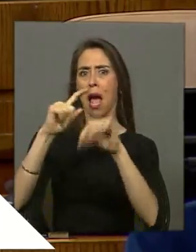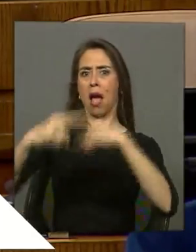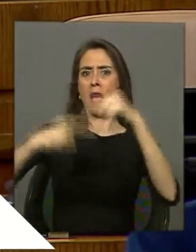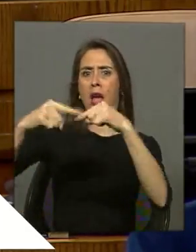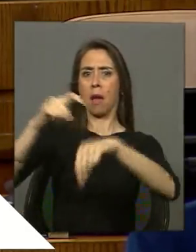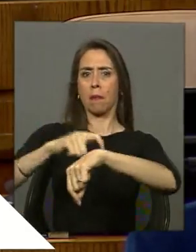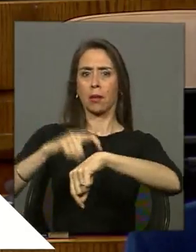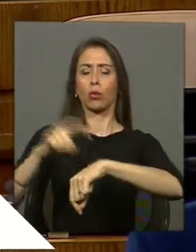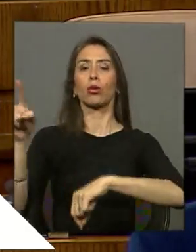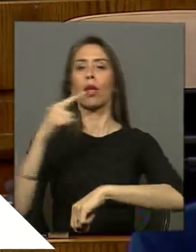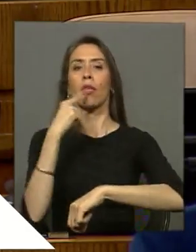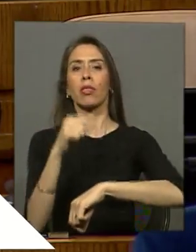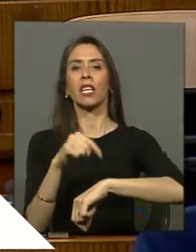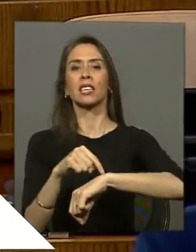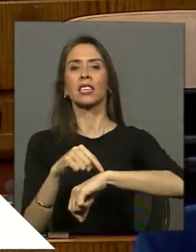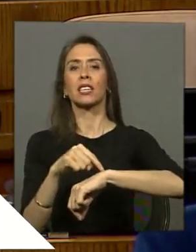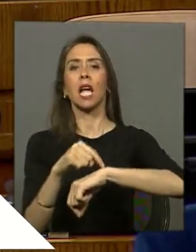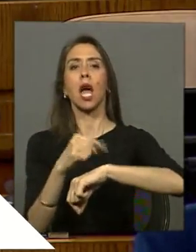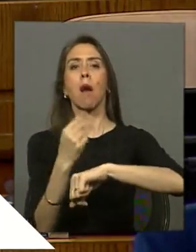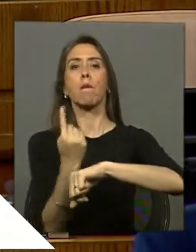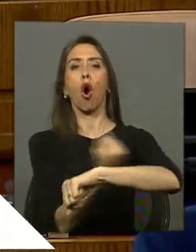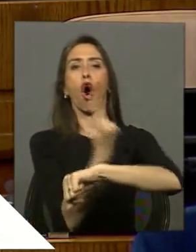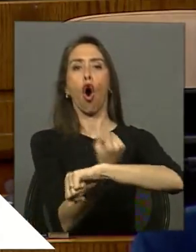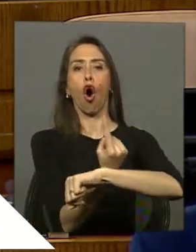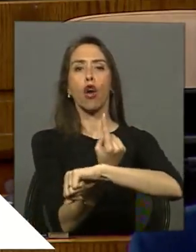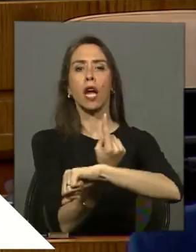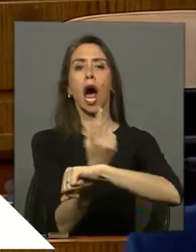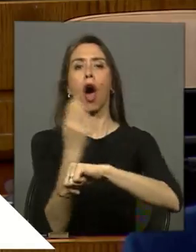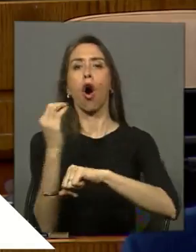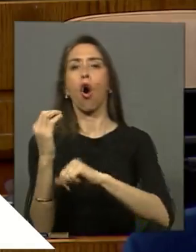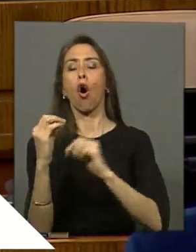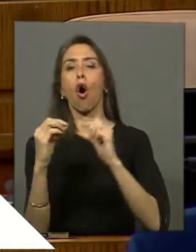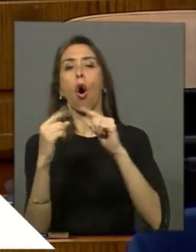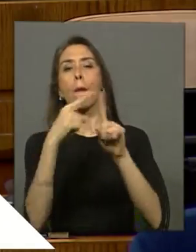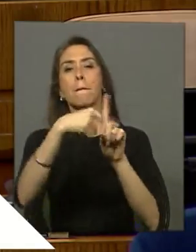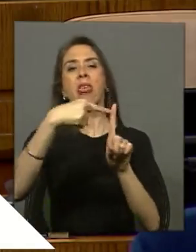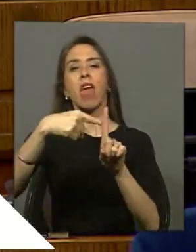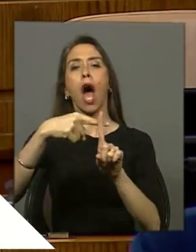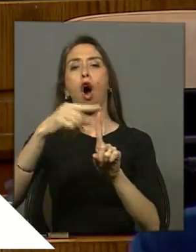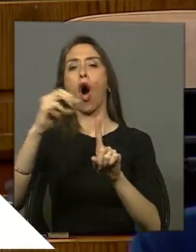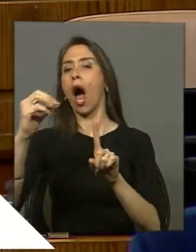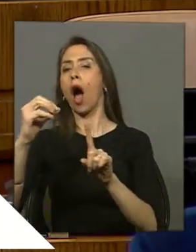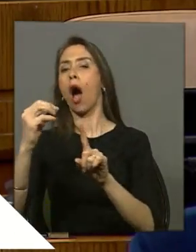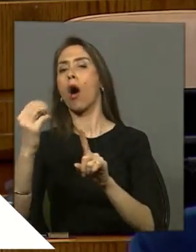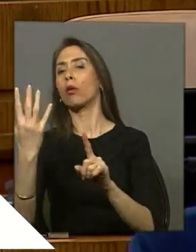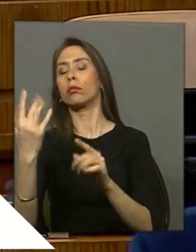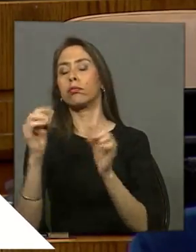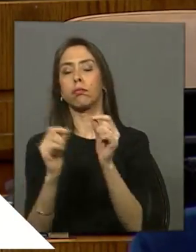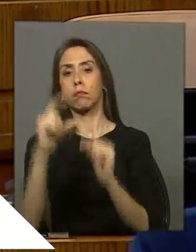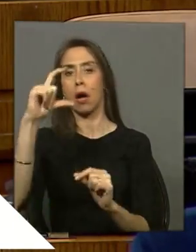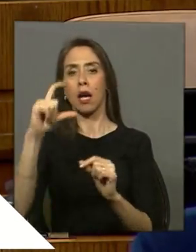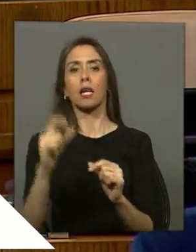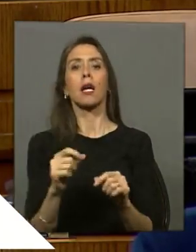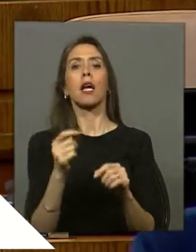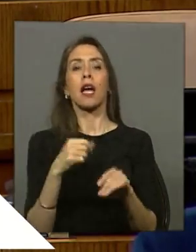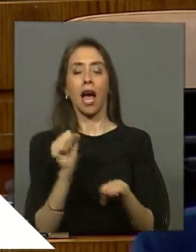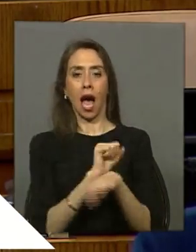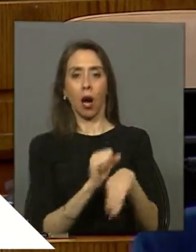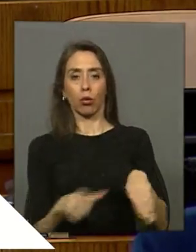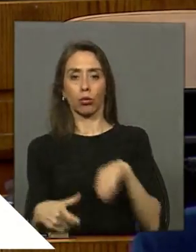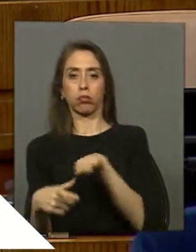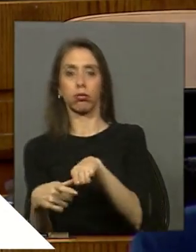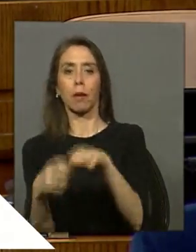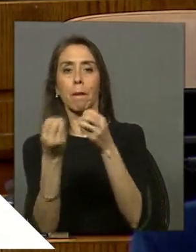hora o fracción lo cual es una estafa evidente también el tema de la pérdida del ticket en la gran mayoría de los estacionamientos que incluso